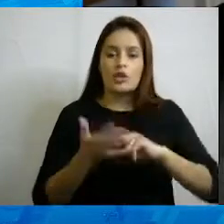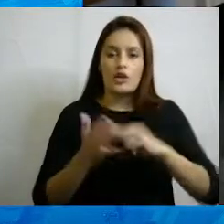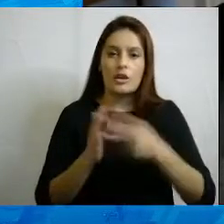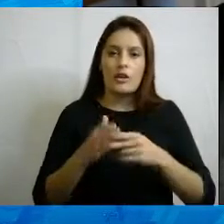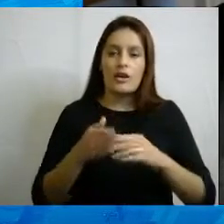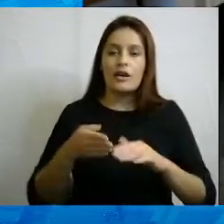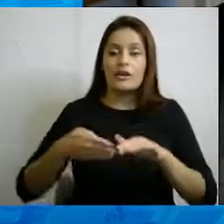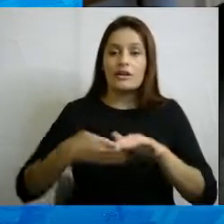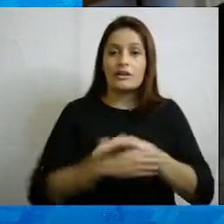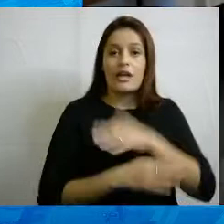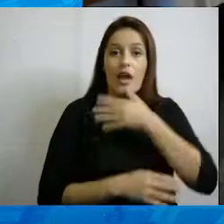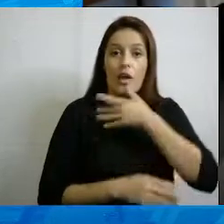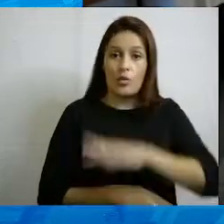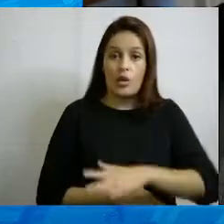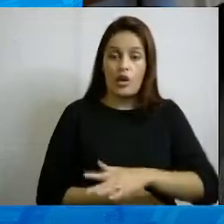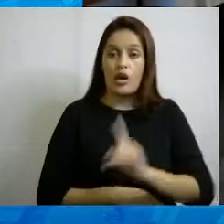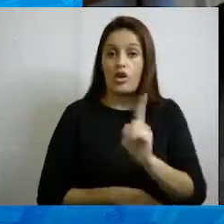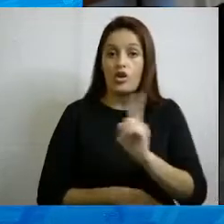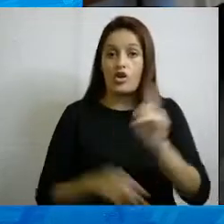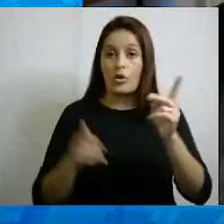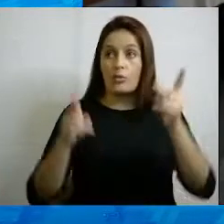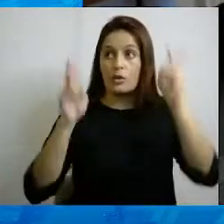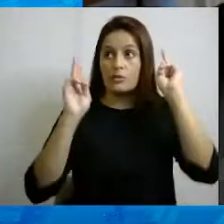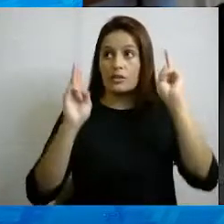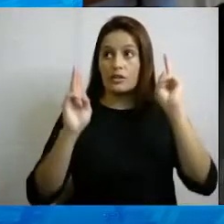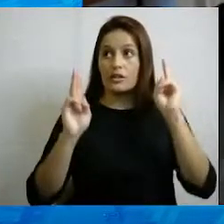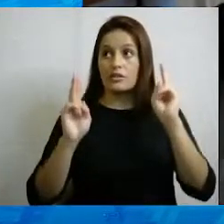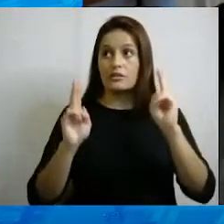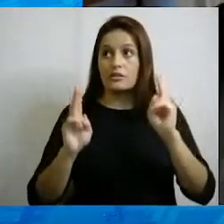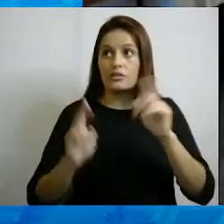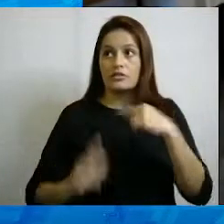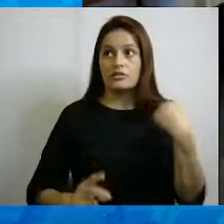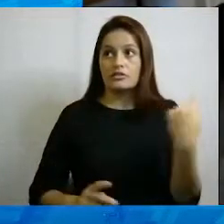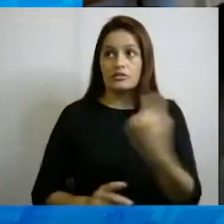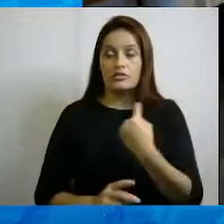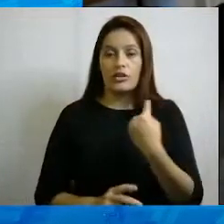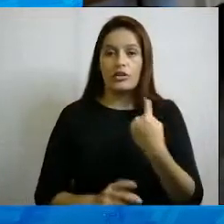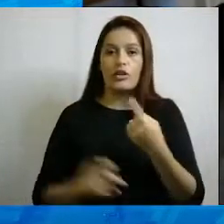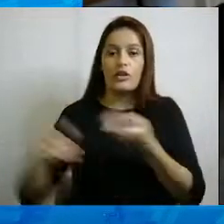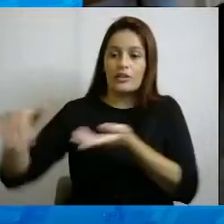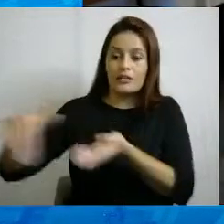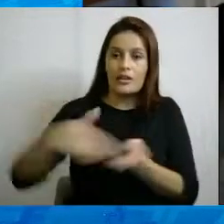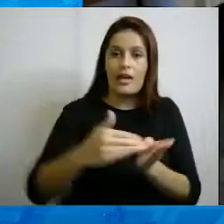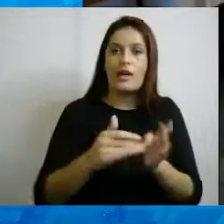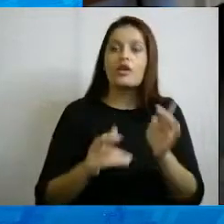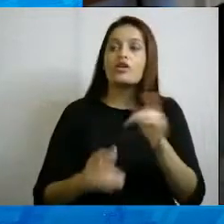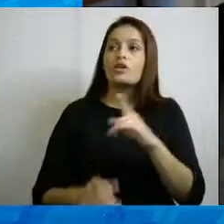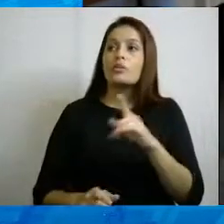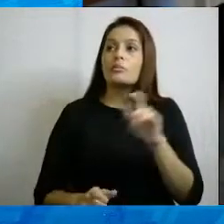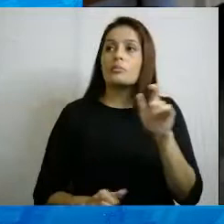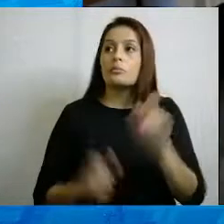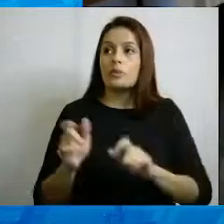Como no nos deja tomar nuestra entrada principal, las personas